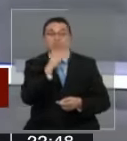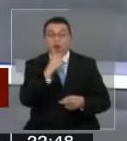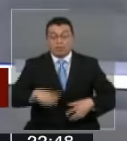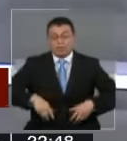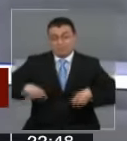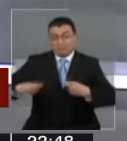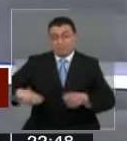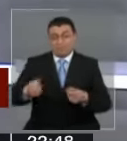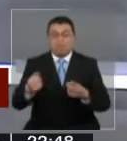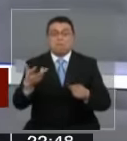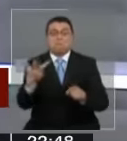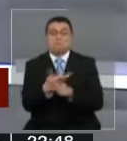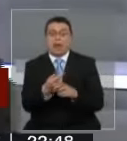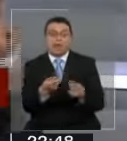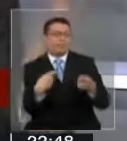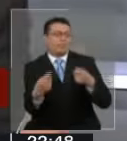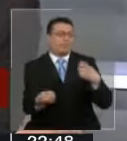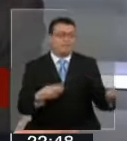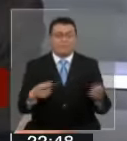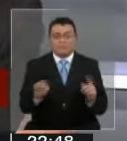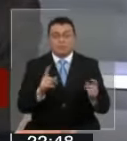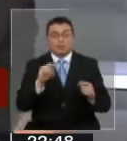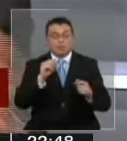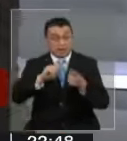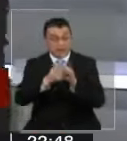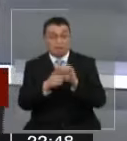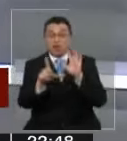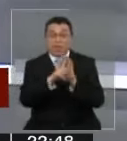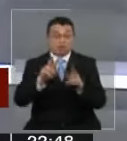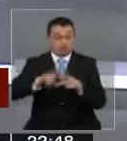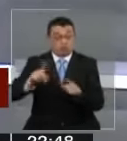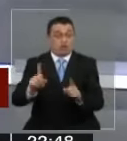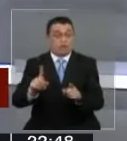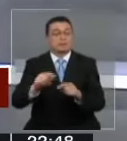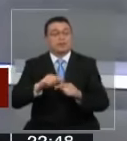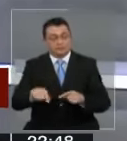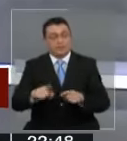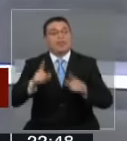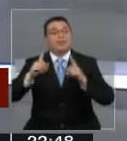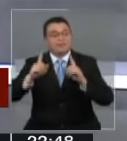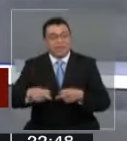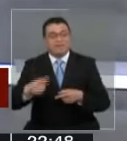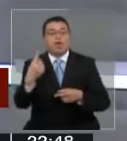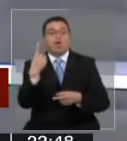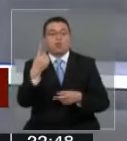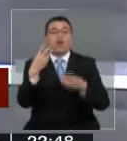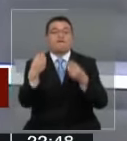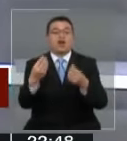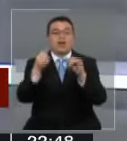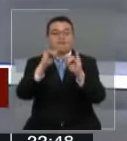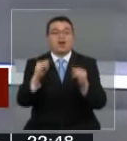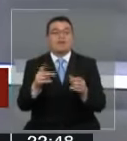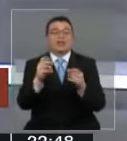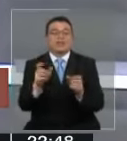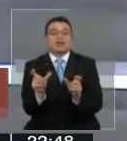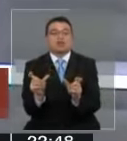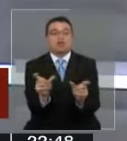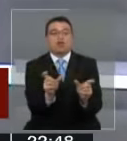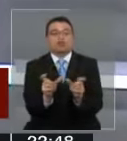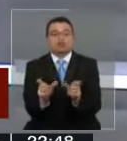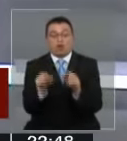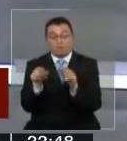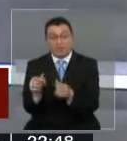ni malutilización de esos recursos no se soluciona con el cambio de la ley. Se requiere además, ¿no es cierto?, una buena forma de control